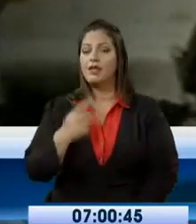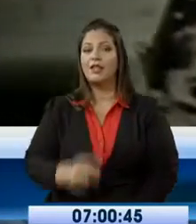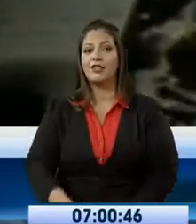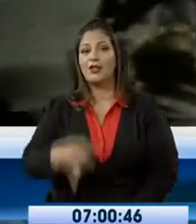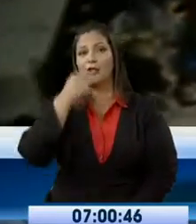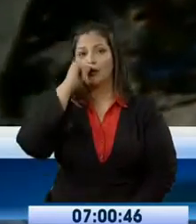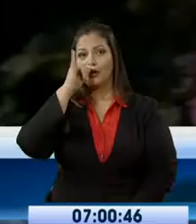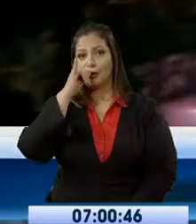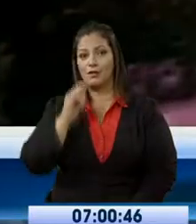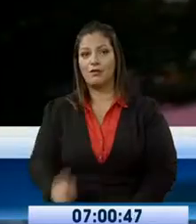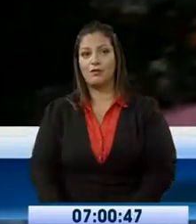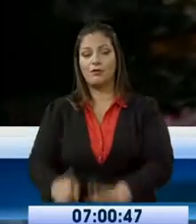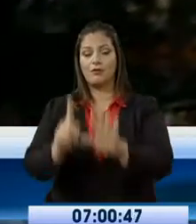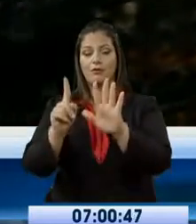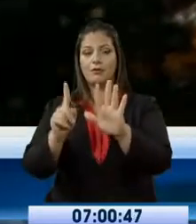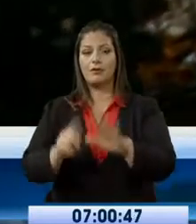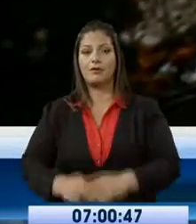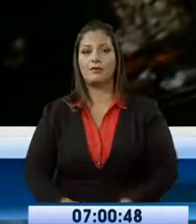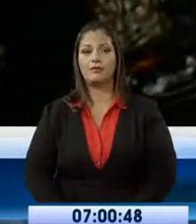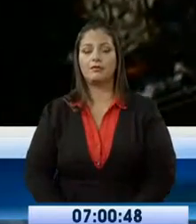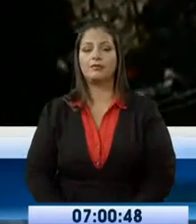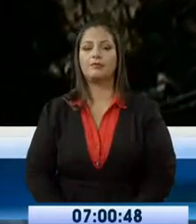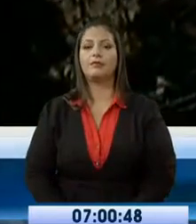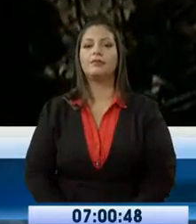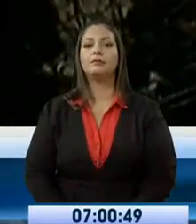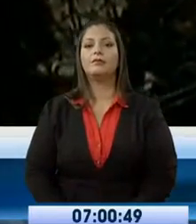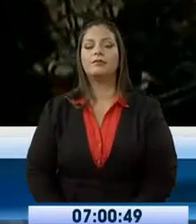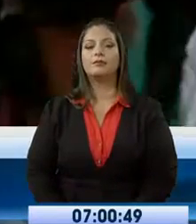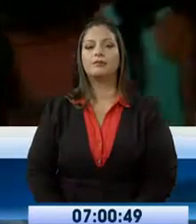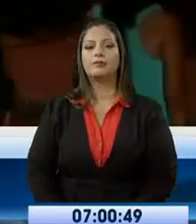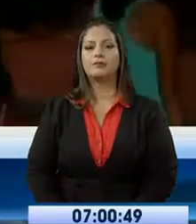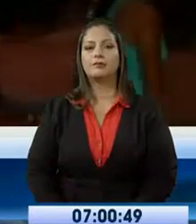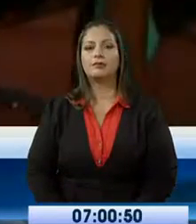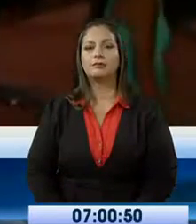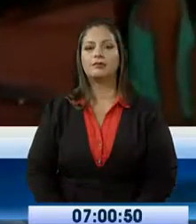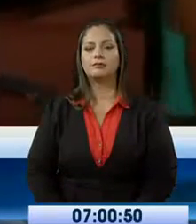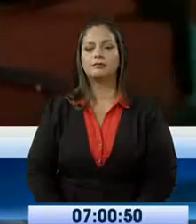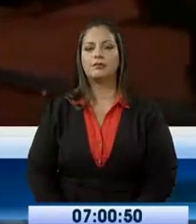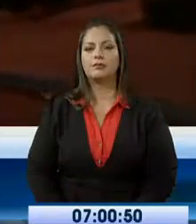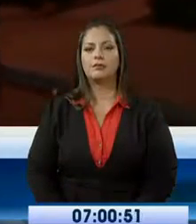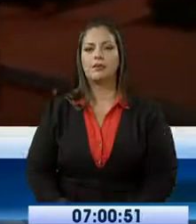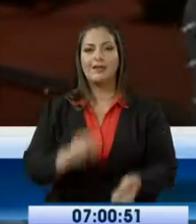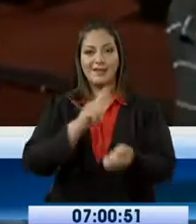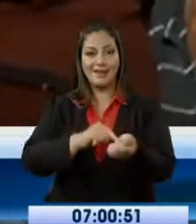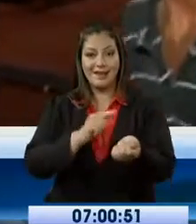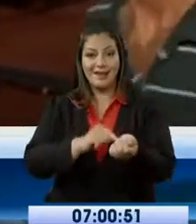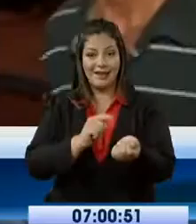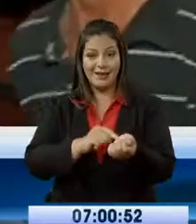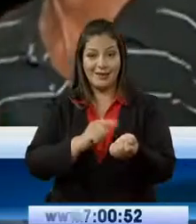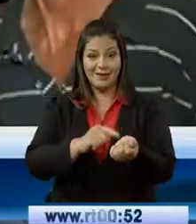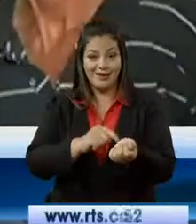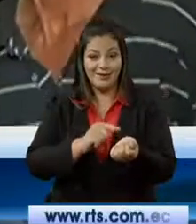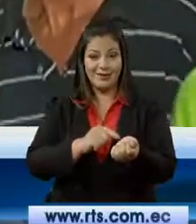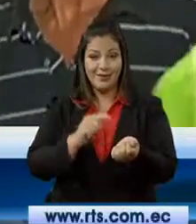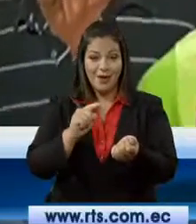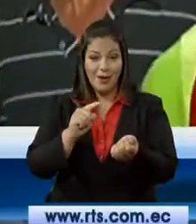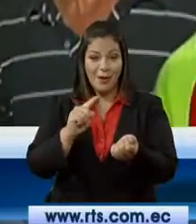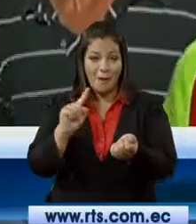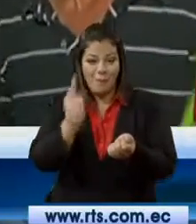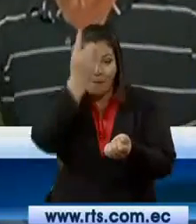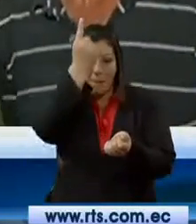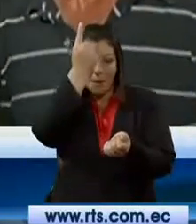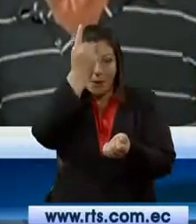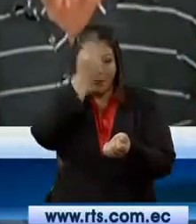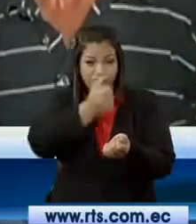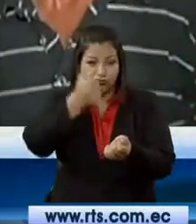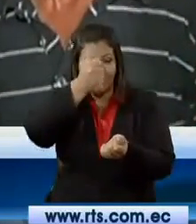mayor. Afortunadamente, nadie resultó herido. Lo que yo cojo, me levanto y ya le veo a mi hermana ahí que está ahí aprendiéndose. Primero le saco a todos